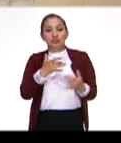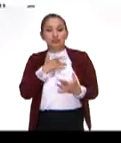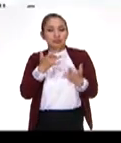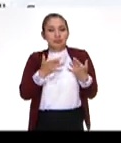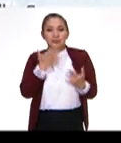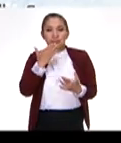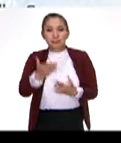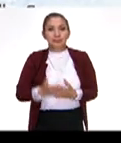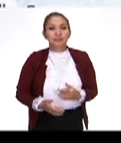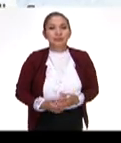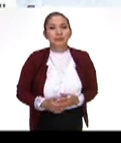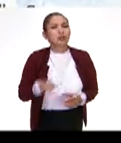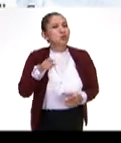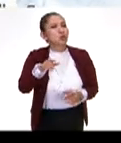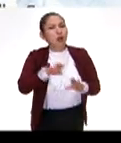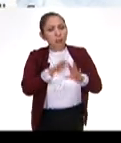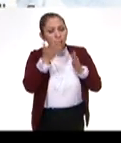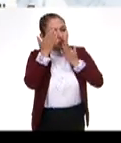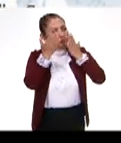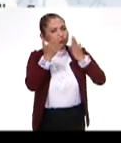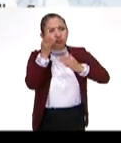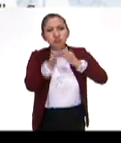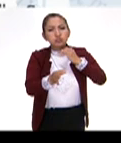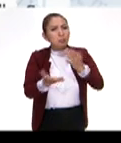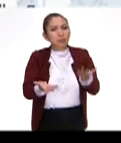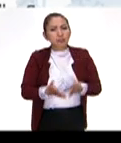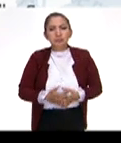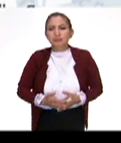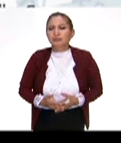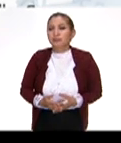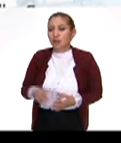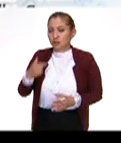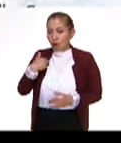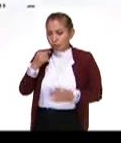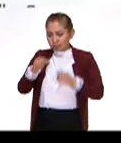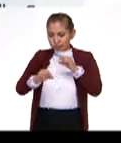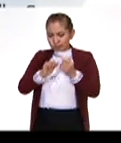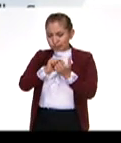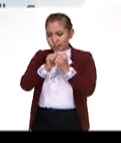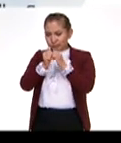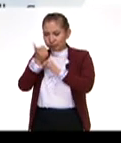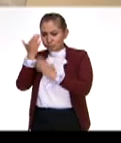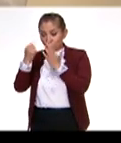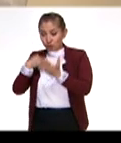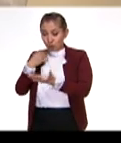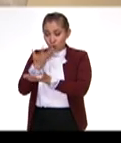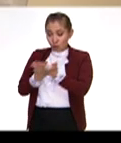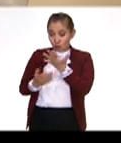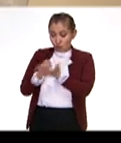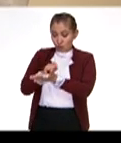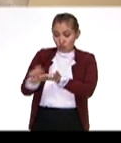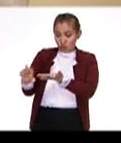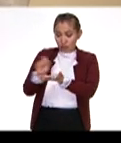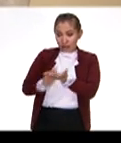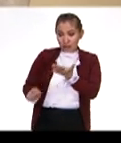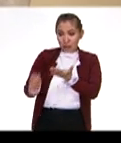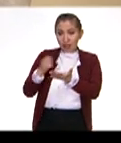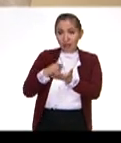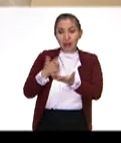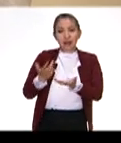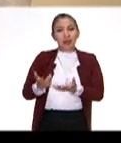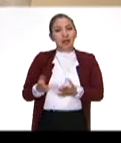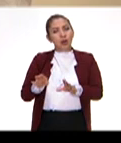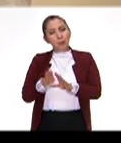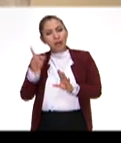sentidos. ¿Y cómo te formaste finalmente? Bueno, la formación como escritor fue un tanto azarosa,